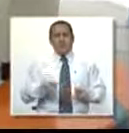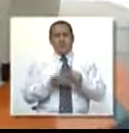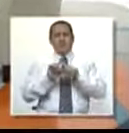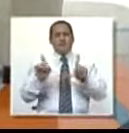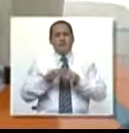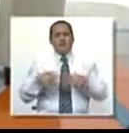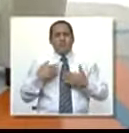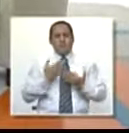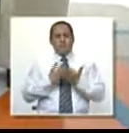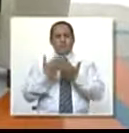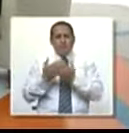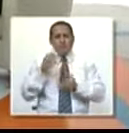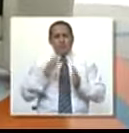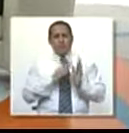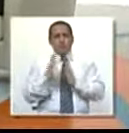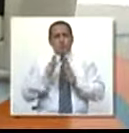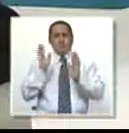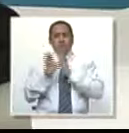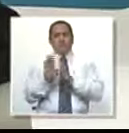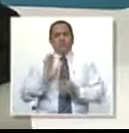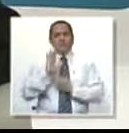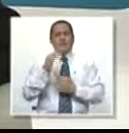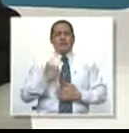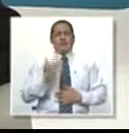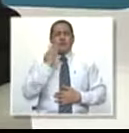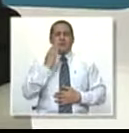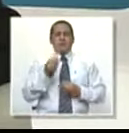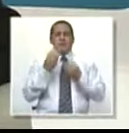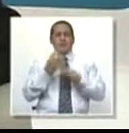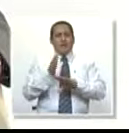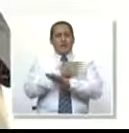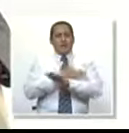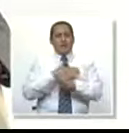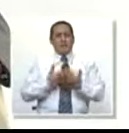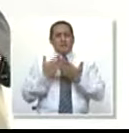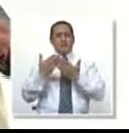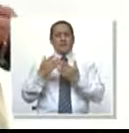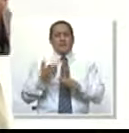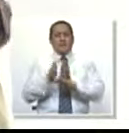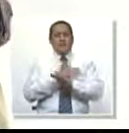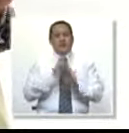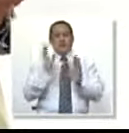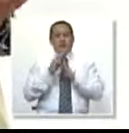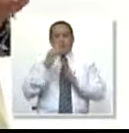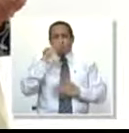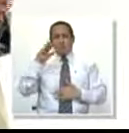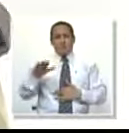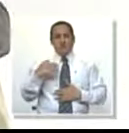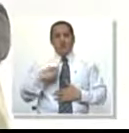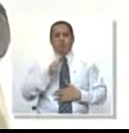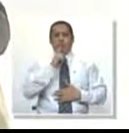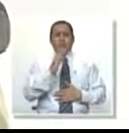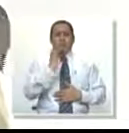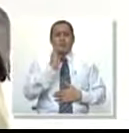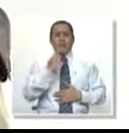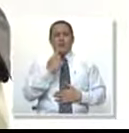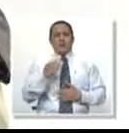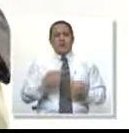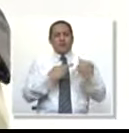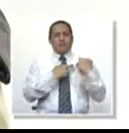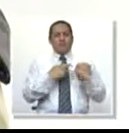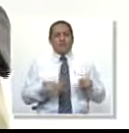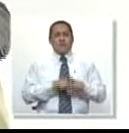podía ni siquiera comparecer al proceso y fue representada por la madre así es No porque obviamente no al al ser menor de edad los padres ejercen